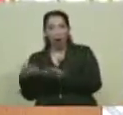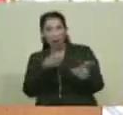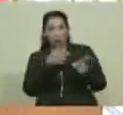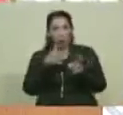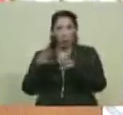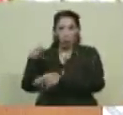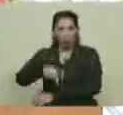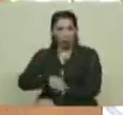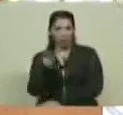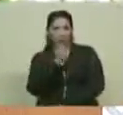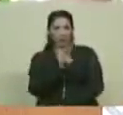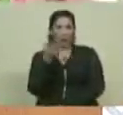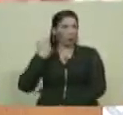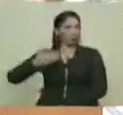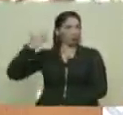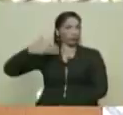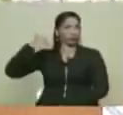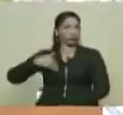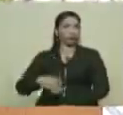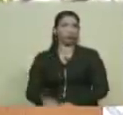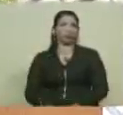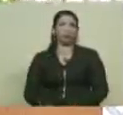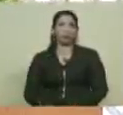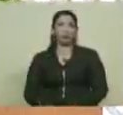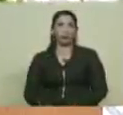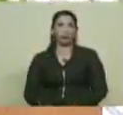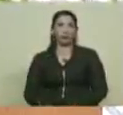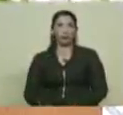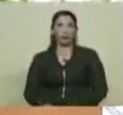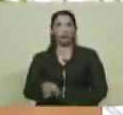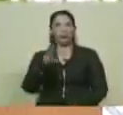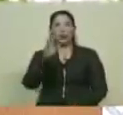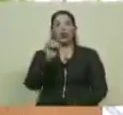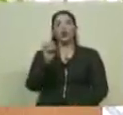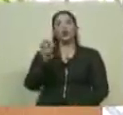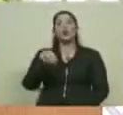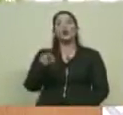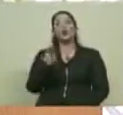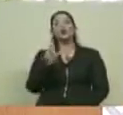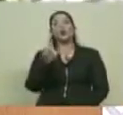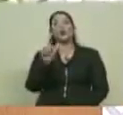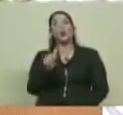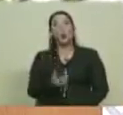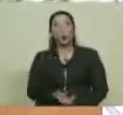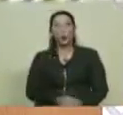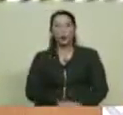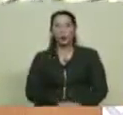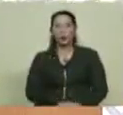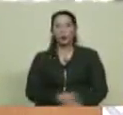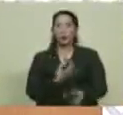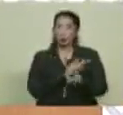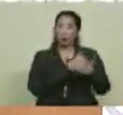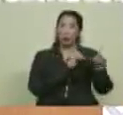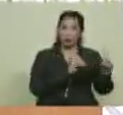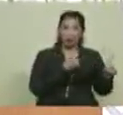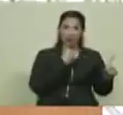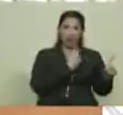Venezuela por el padre de la democracia, lo inició él, Rómulo Betancourt. ¿Qué hizo Rómulo Betancourt? Democráticamente